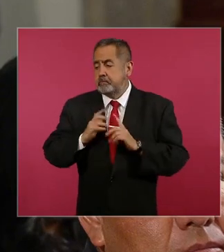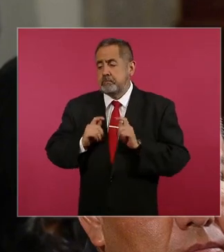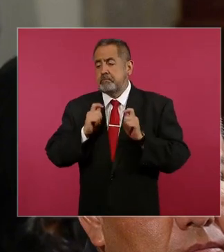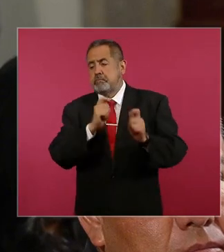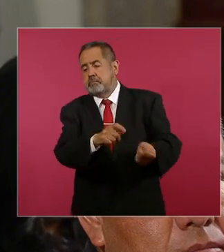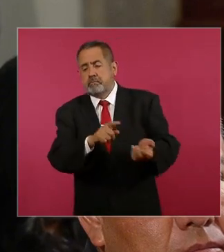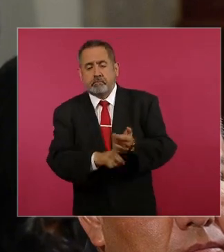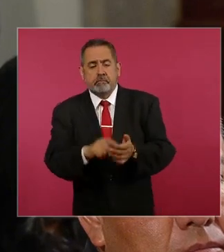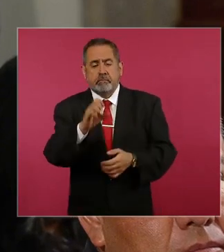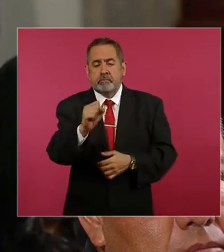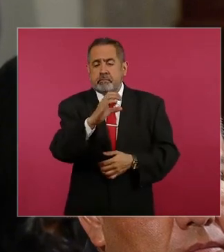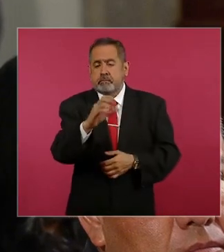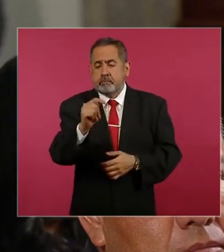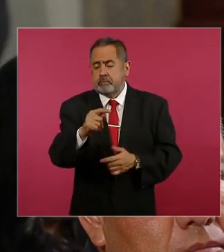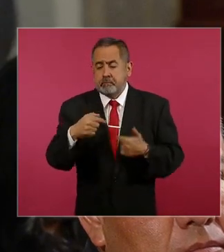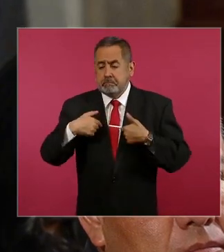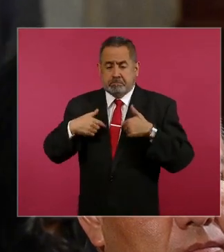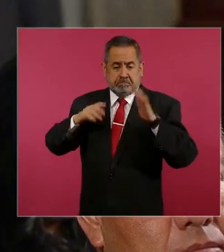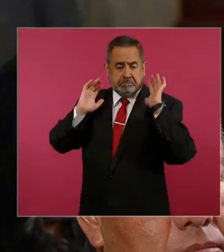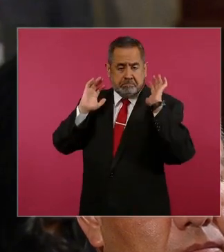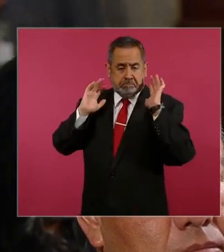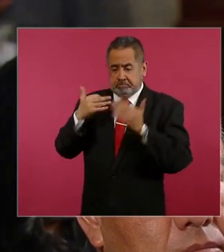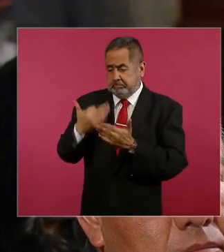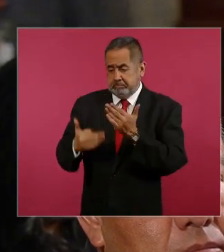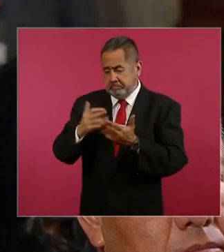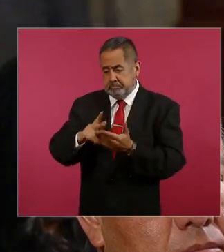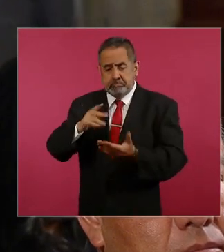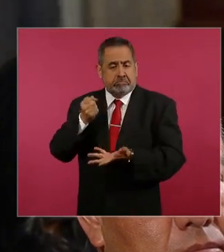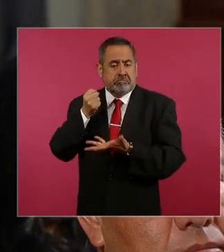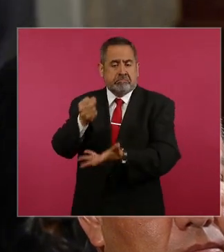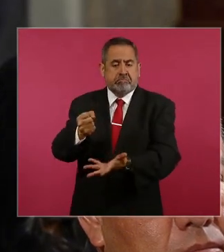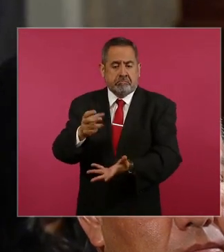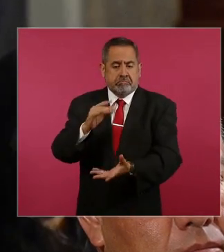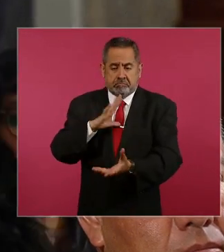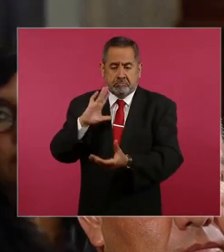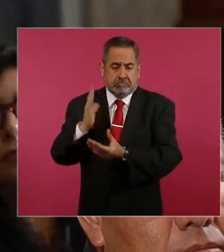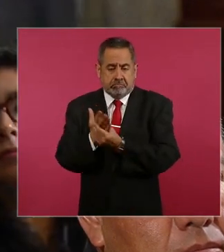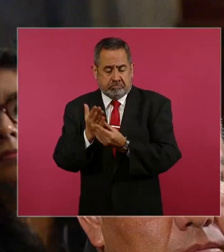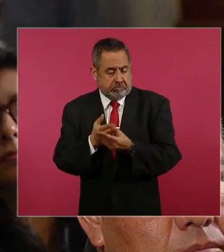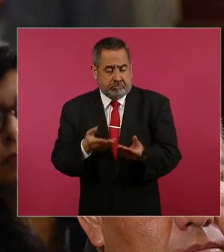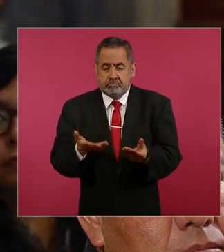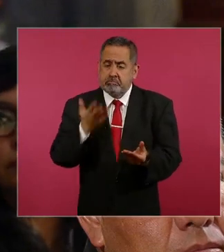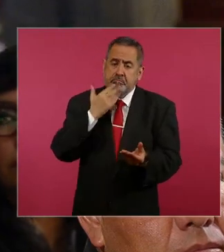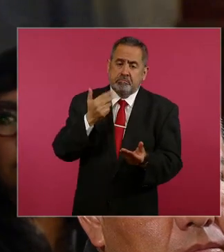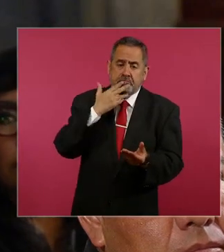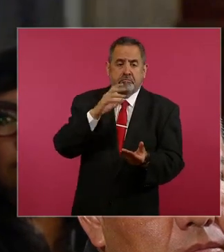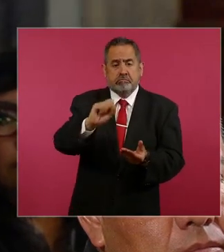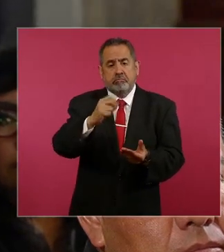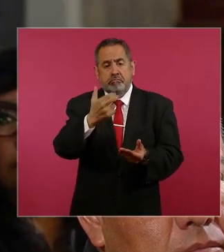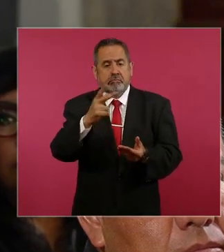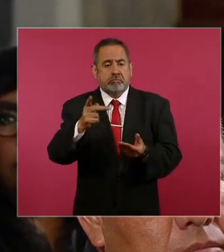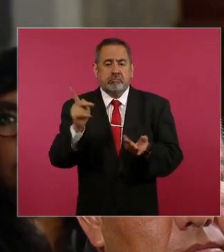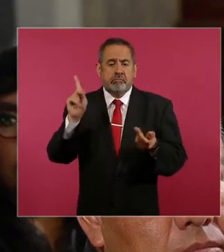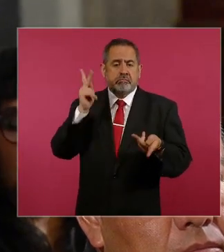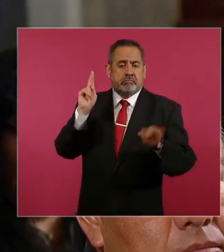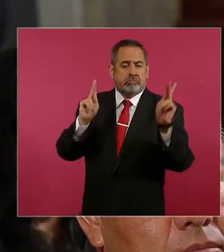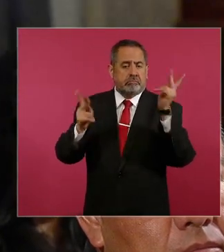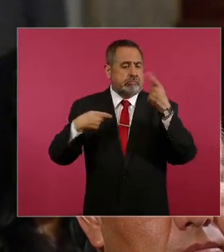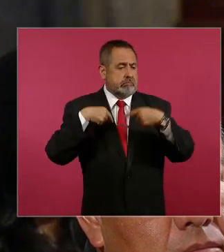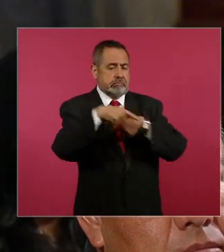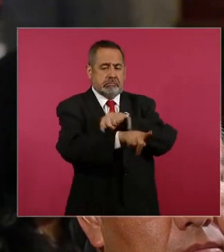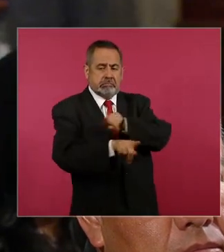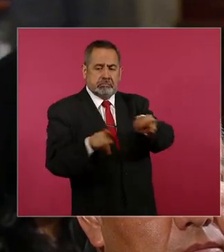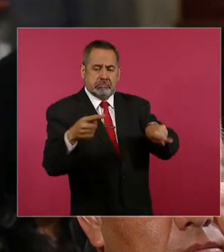a la SCT, pero la SCT ahora dice que le falta suficiencia presupuestal por parte de Hacienda. Entonces, cada quien se avienta la bolita, pero